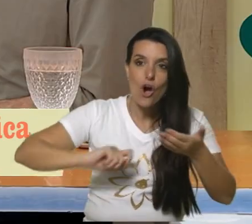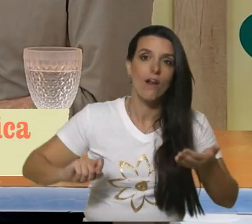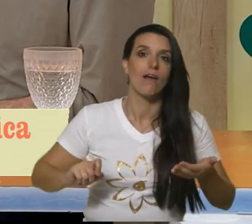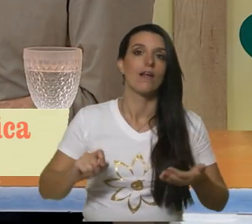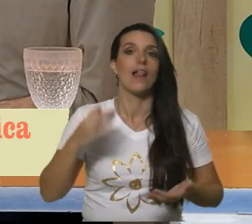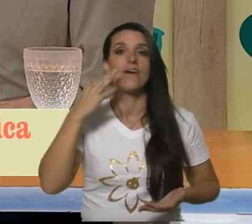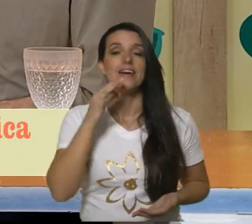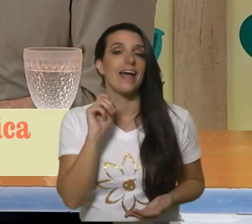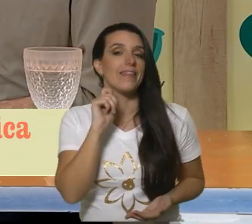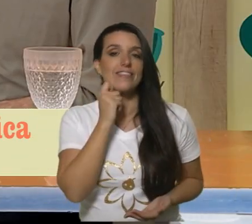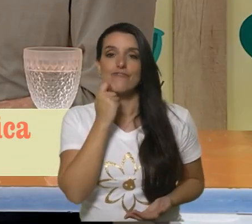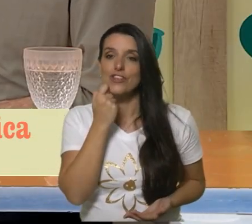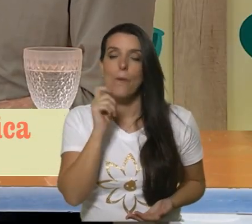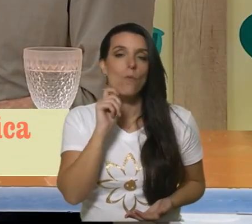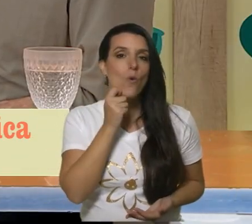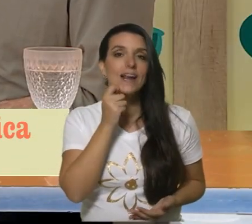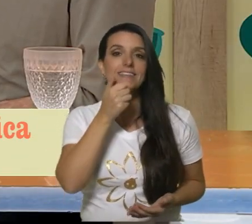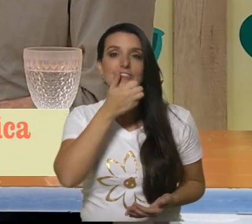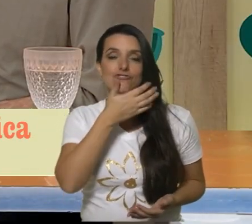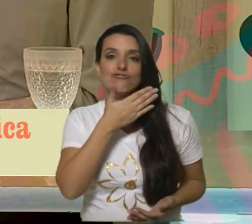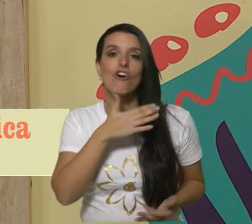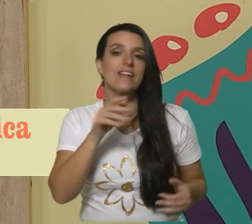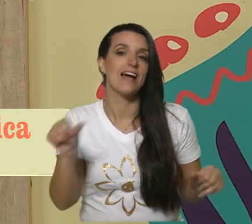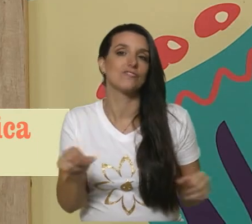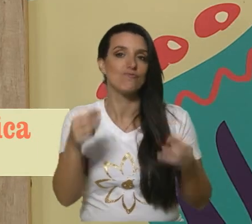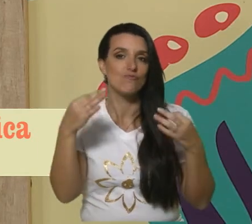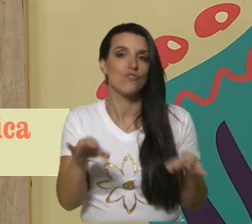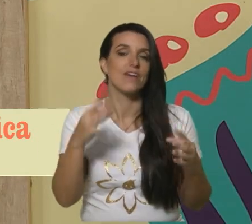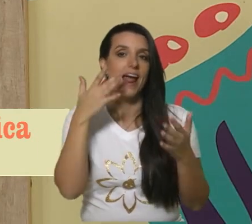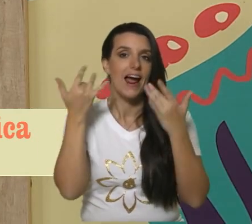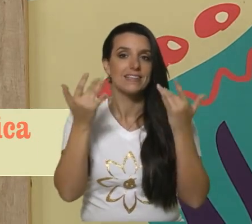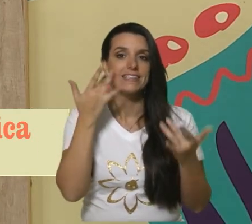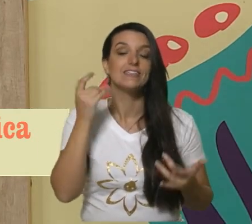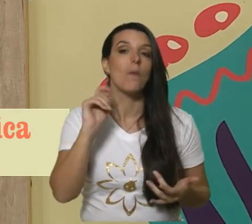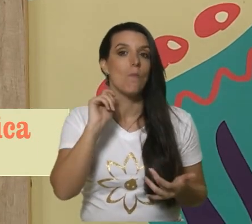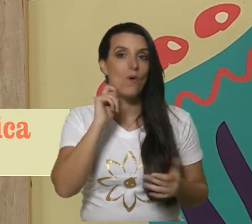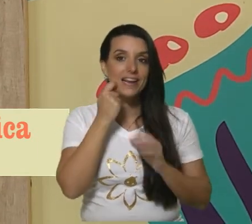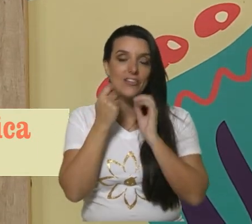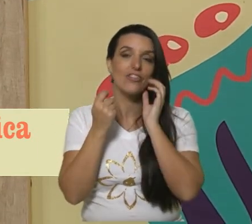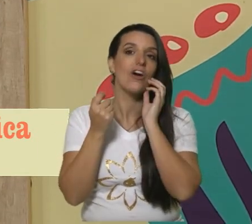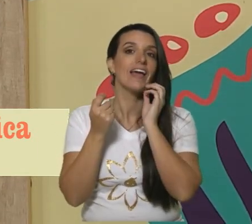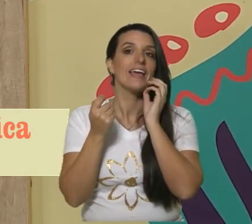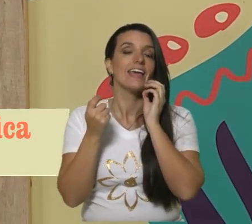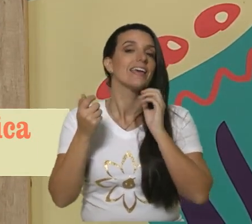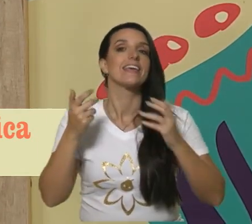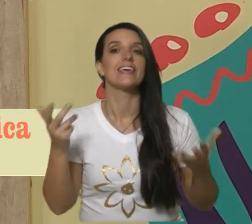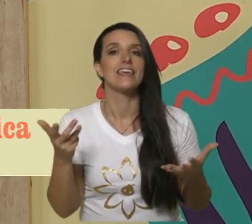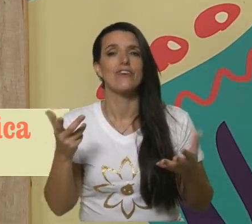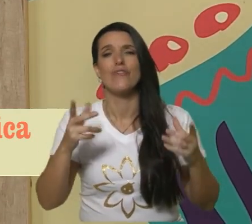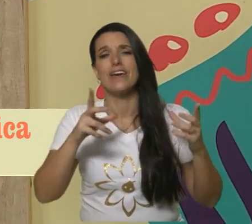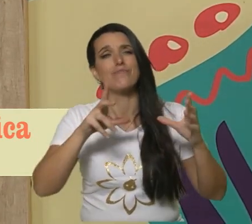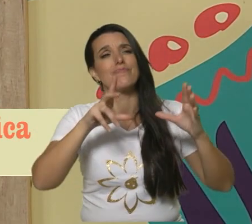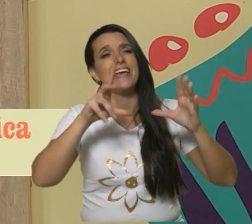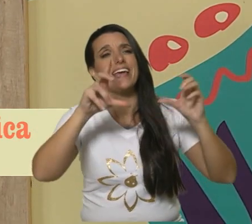lindo Me parece que es una buena trama está muy bien realizada desde la artística muy lindo desde la técnica también tiene una fotografía